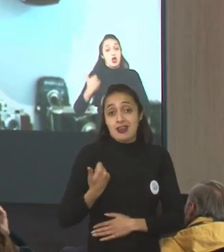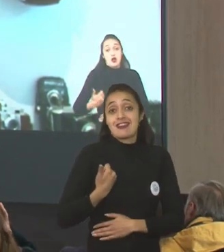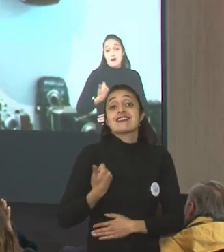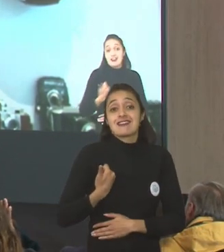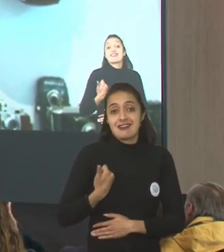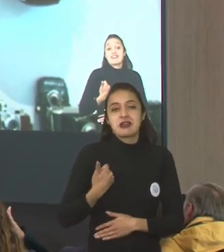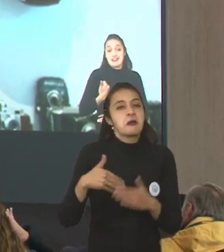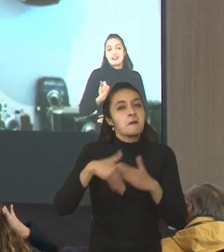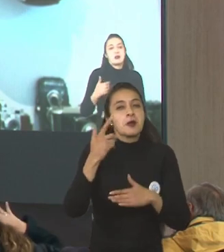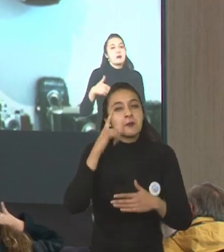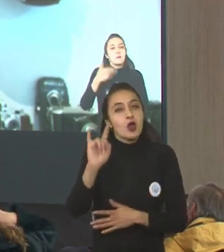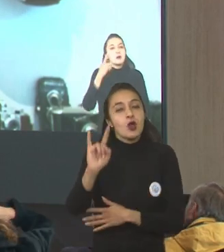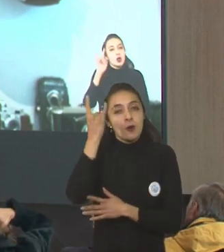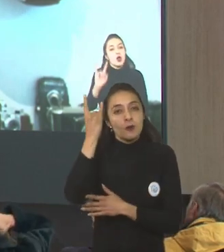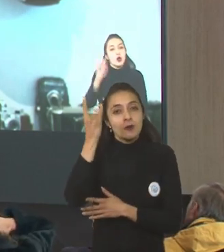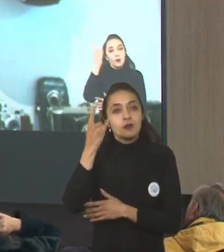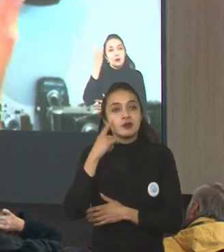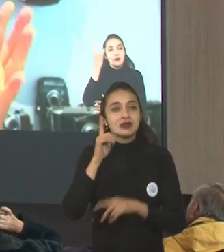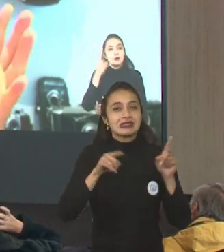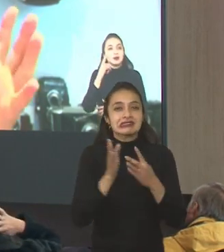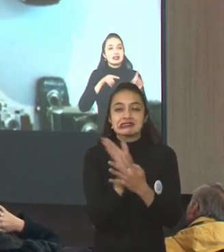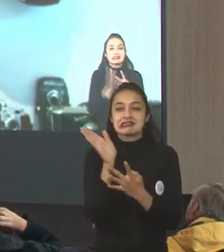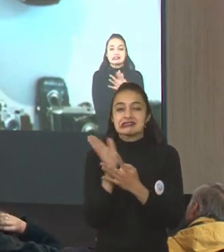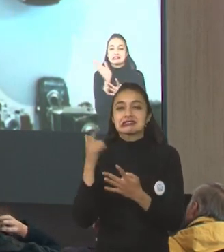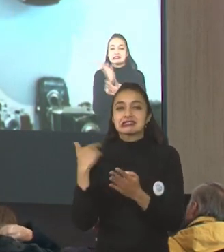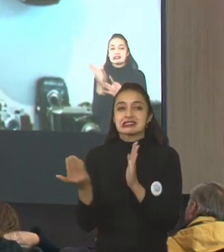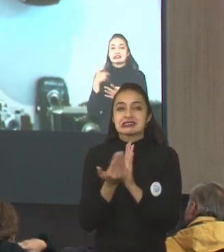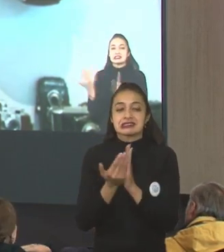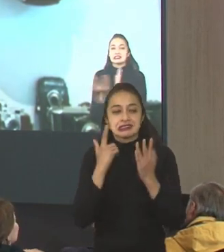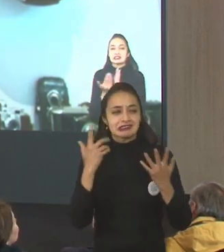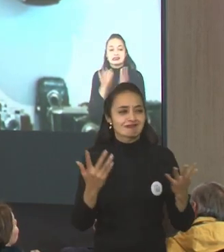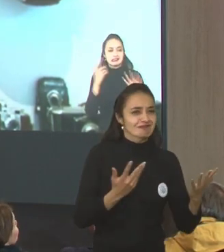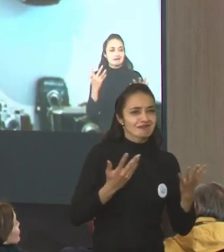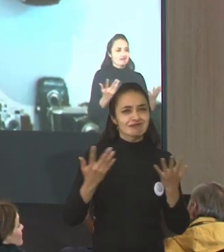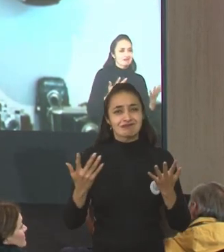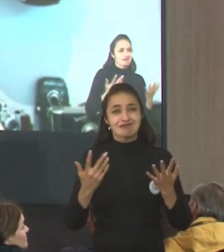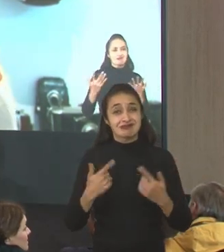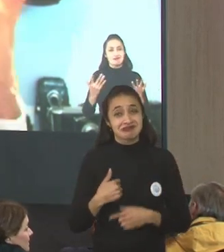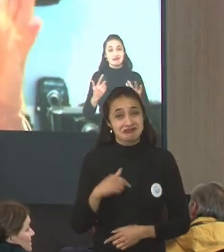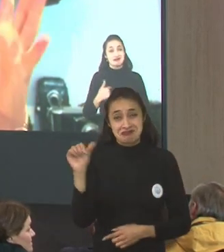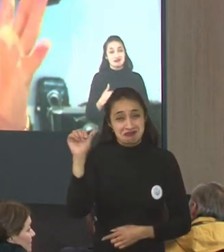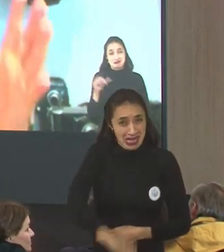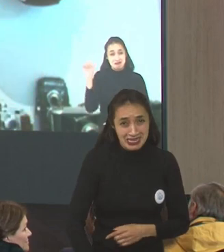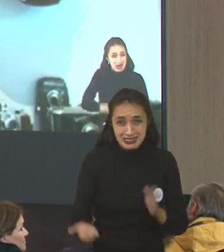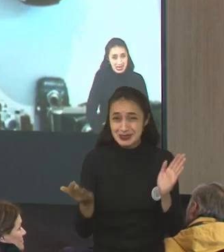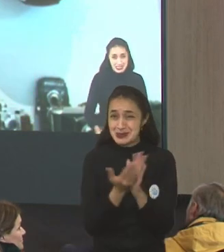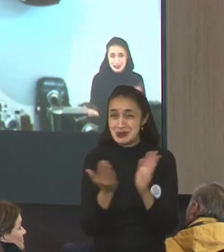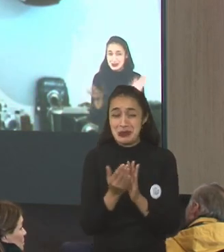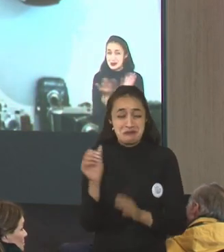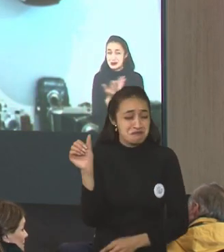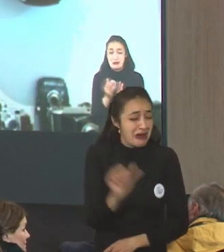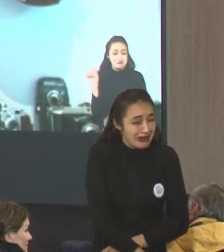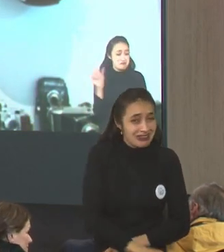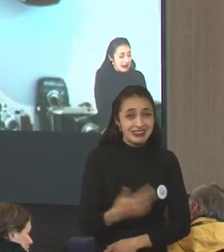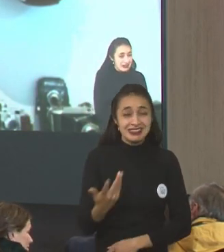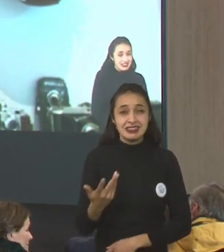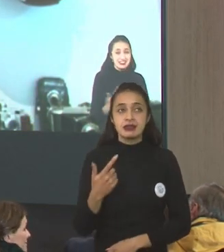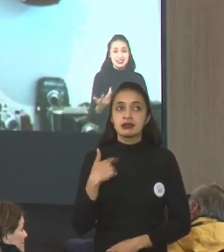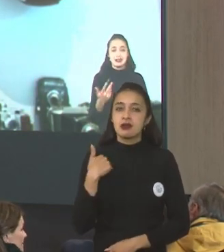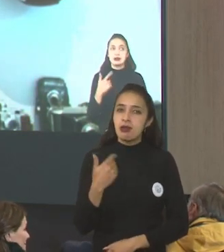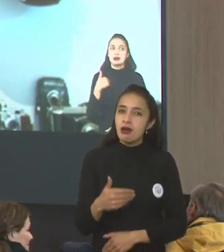realmente no se ubicaba ninguna carrera, era un desastre en el estudio. Y poco